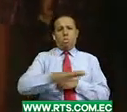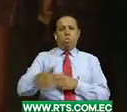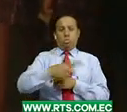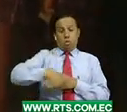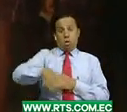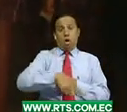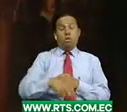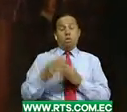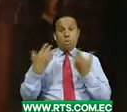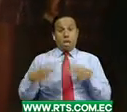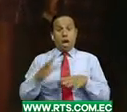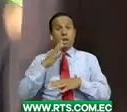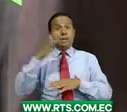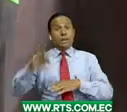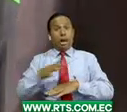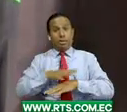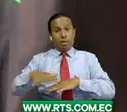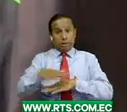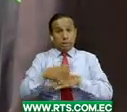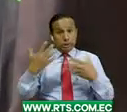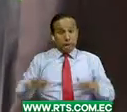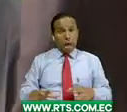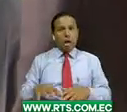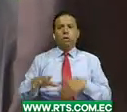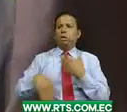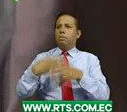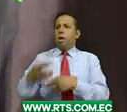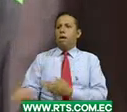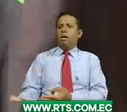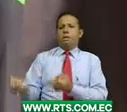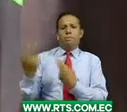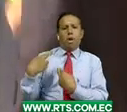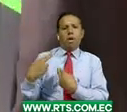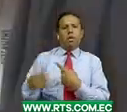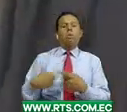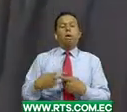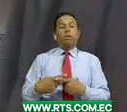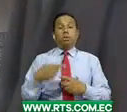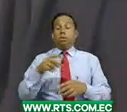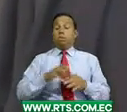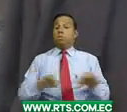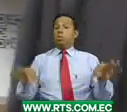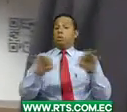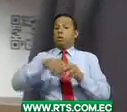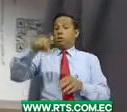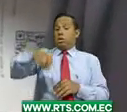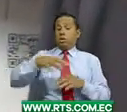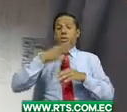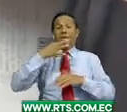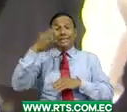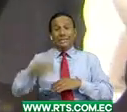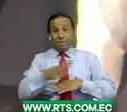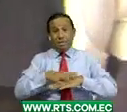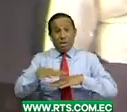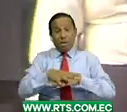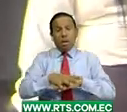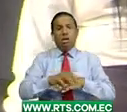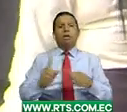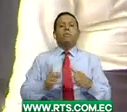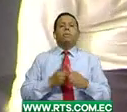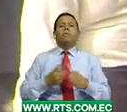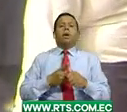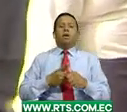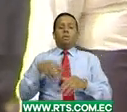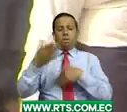los resultados. La prueba es el principal requisito para graduarse en el colegio y también para obtener un cupo en una institución de educación